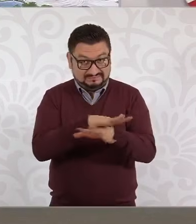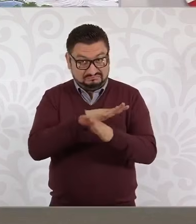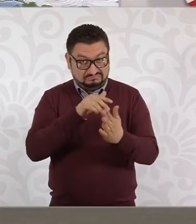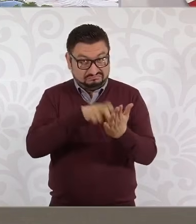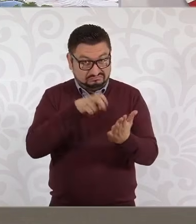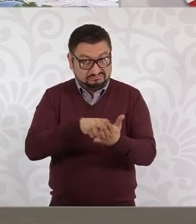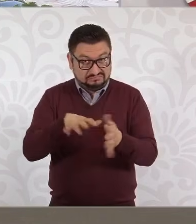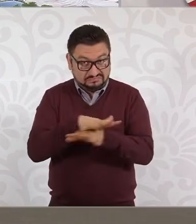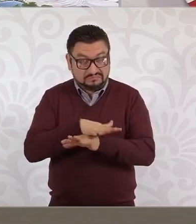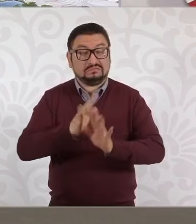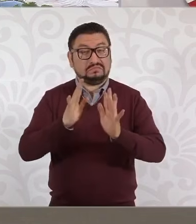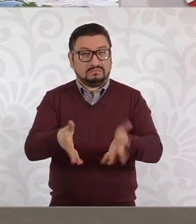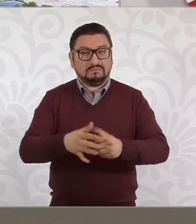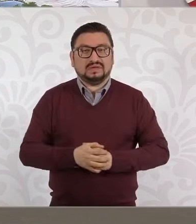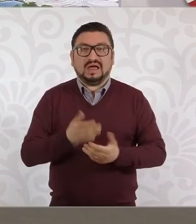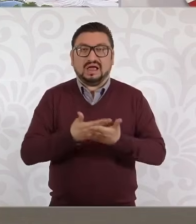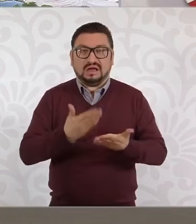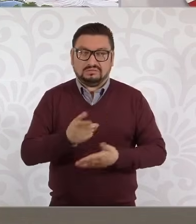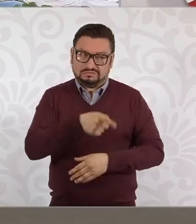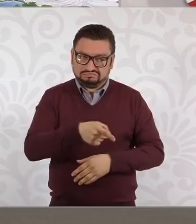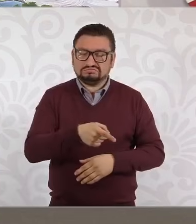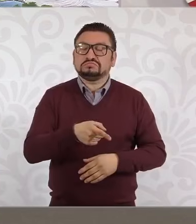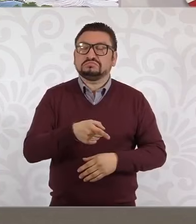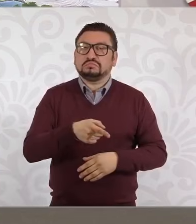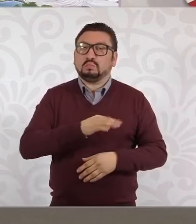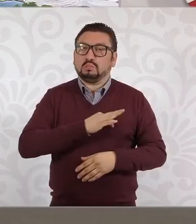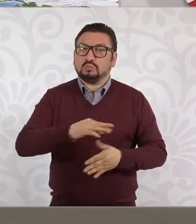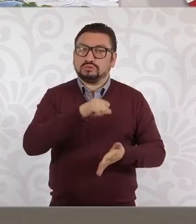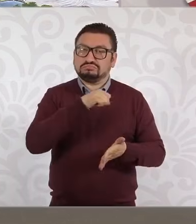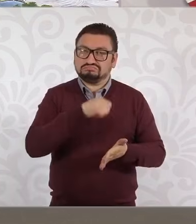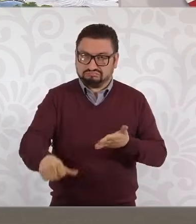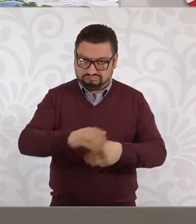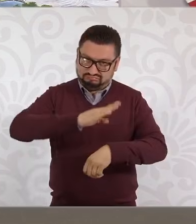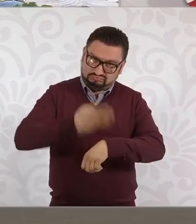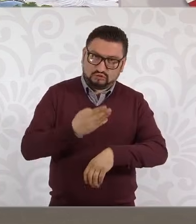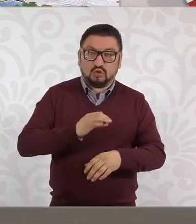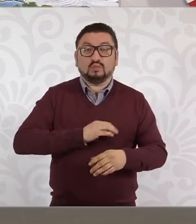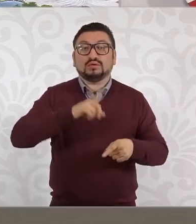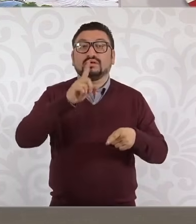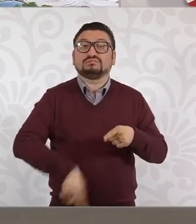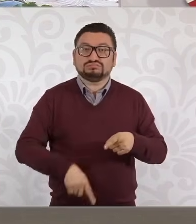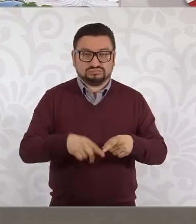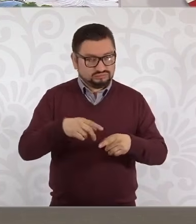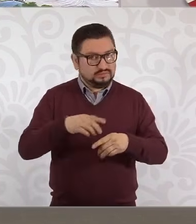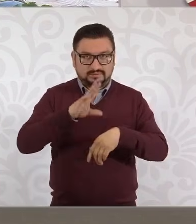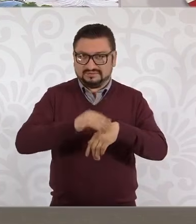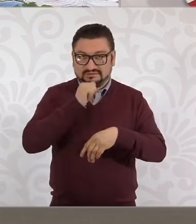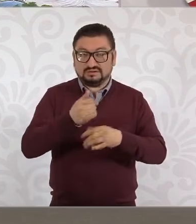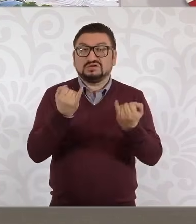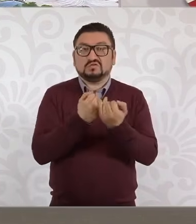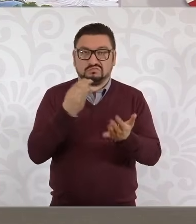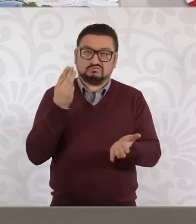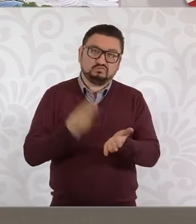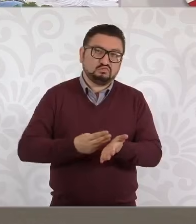ley, ya se sanciona, se puede clausurar, se puede extinguir la concesión y además se aplican multas de